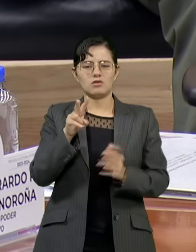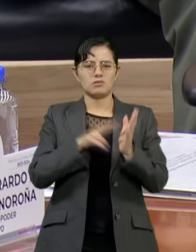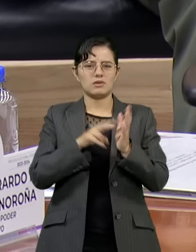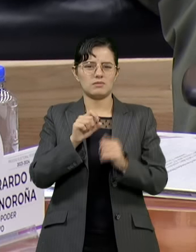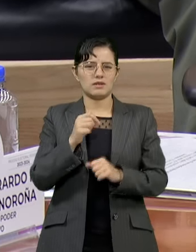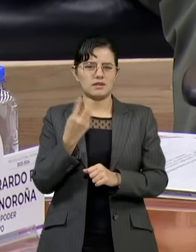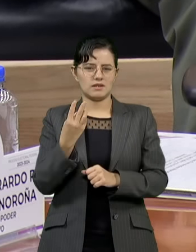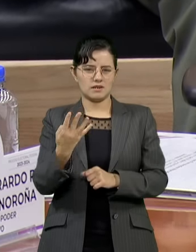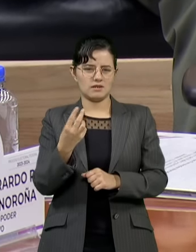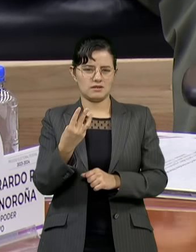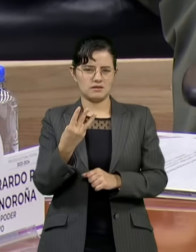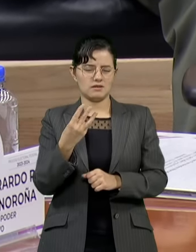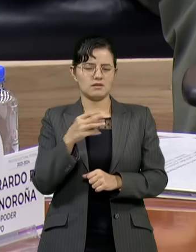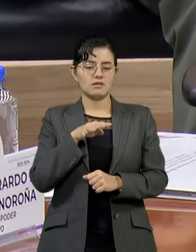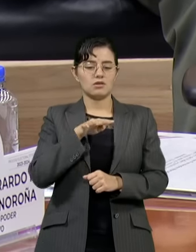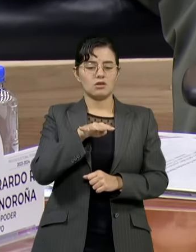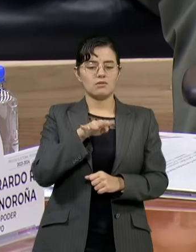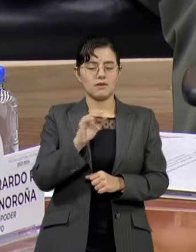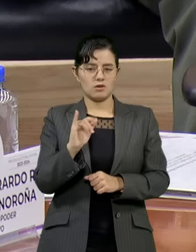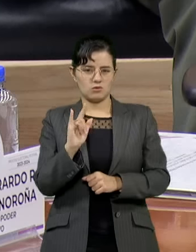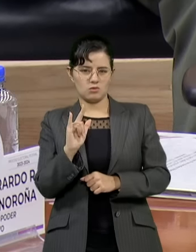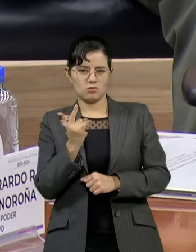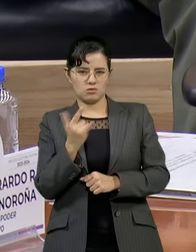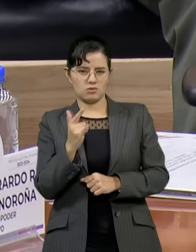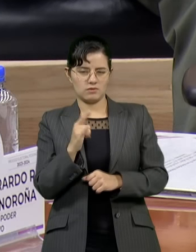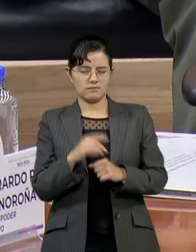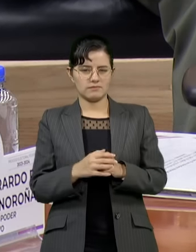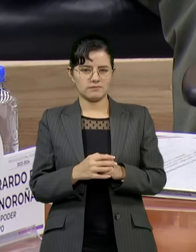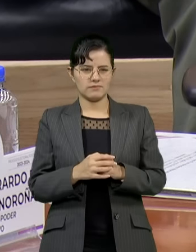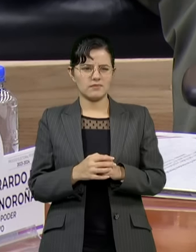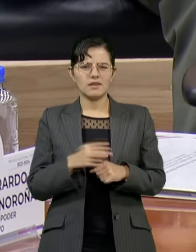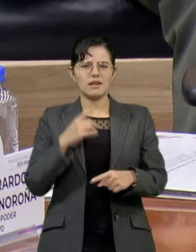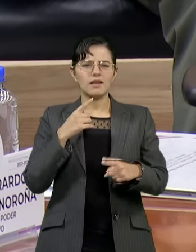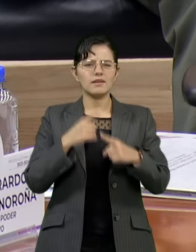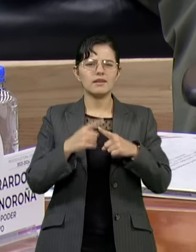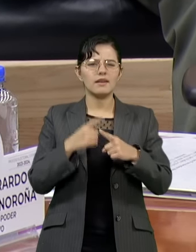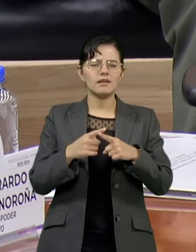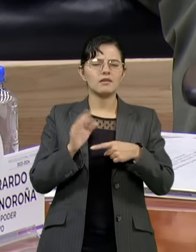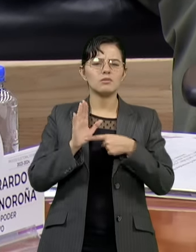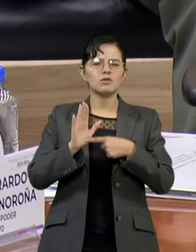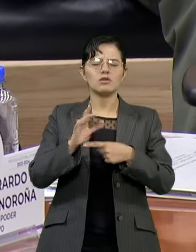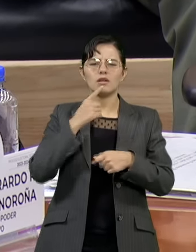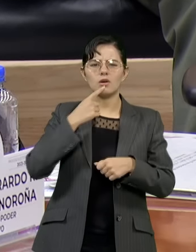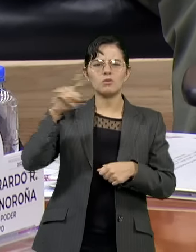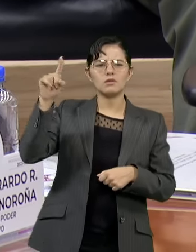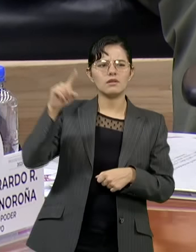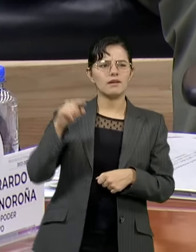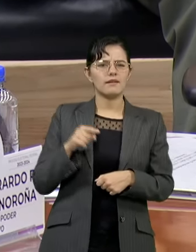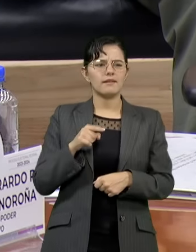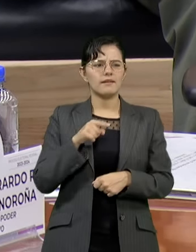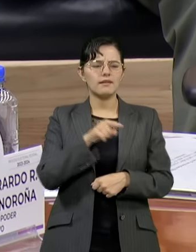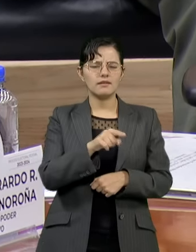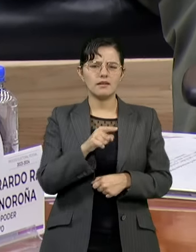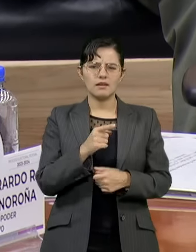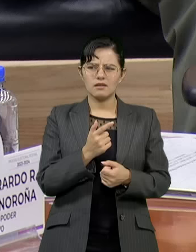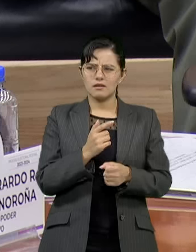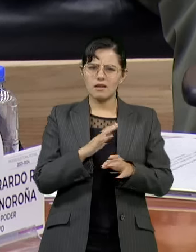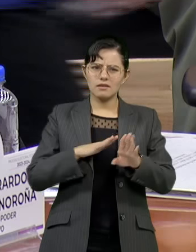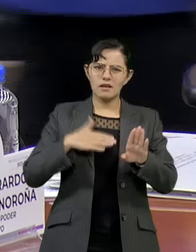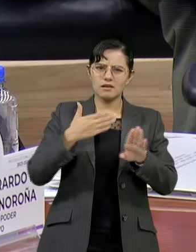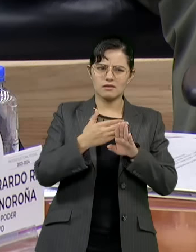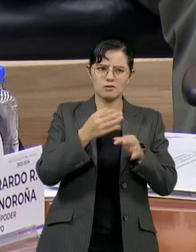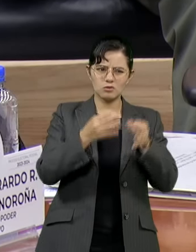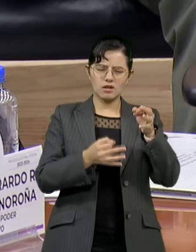del 19 de julio y quien puso luz sobre el tema acaba siendo acusada de violen es el colmo de